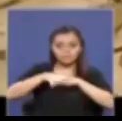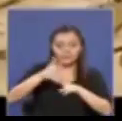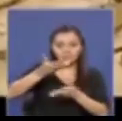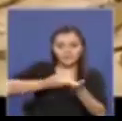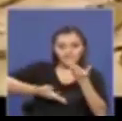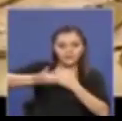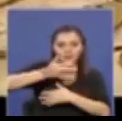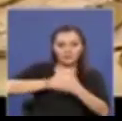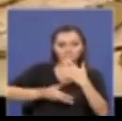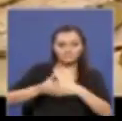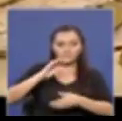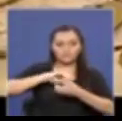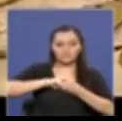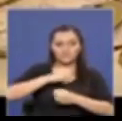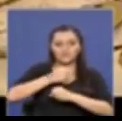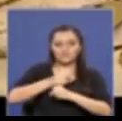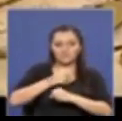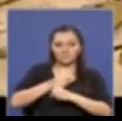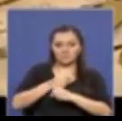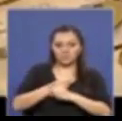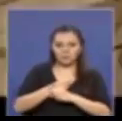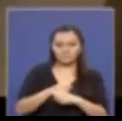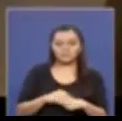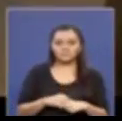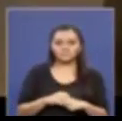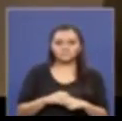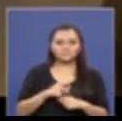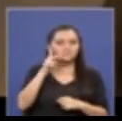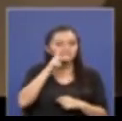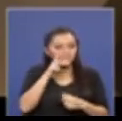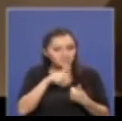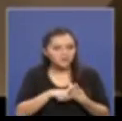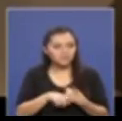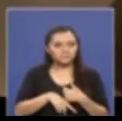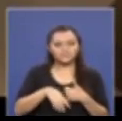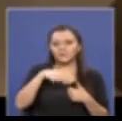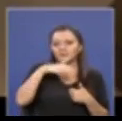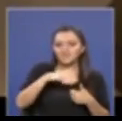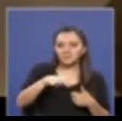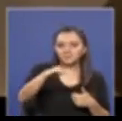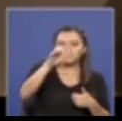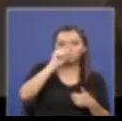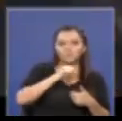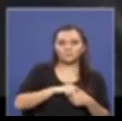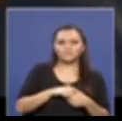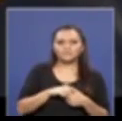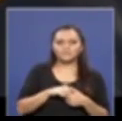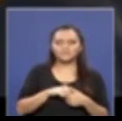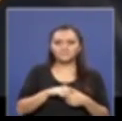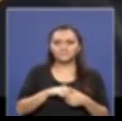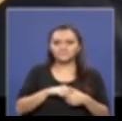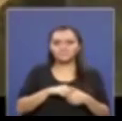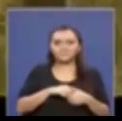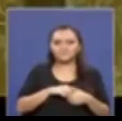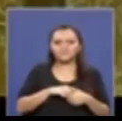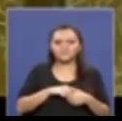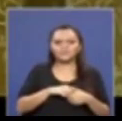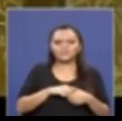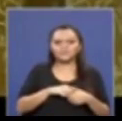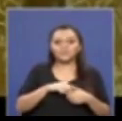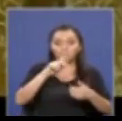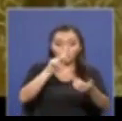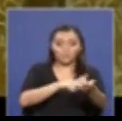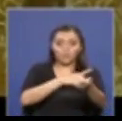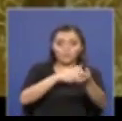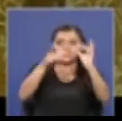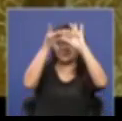mutuamente ventajoso. Del vino del Pisque, de cantores inmortales como Violeta Parra y Víctor Jara, con cuyos